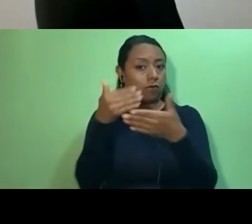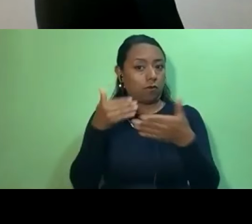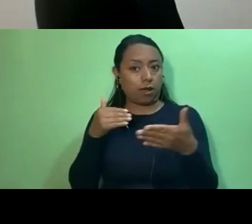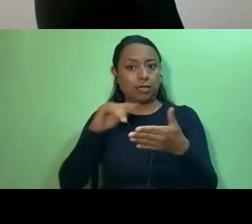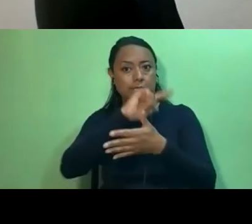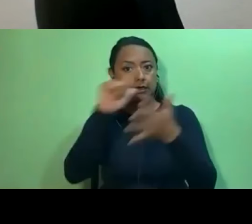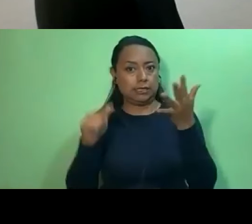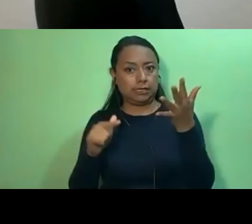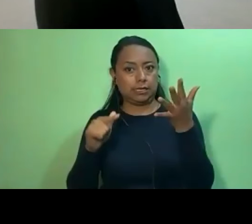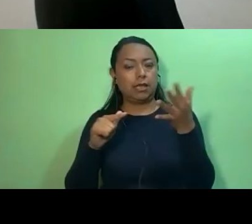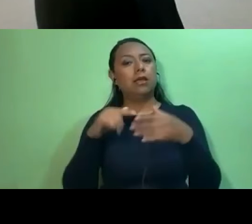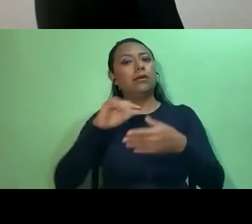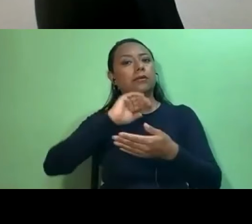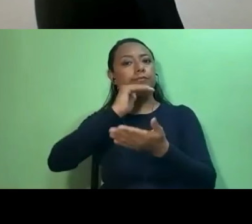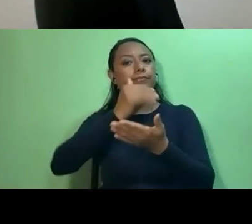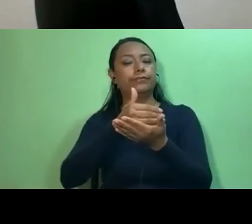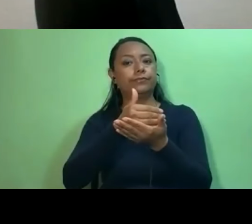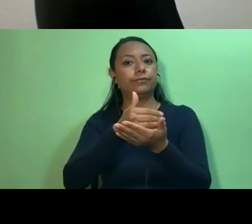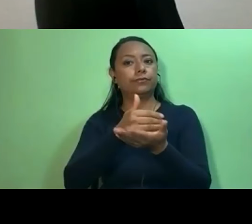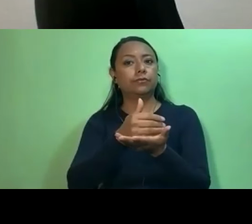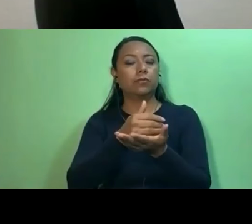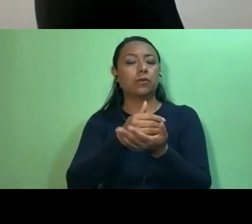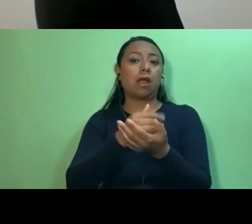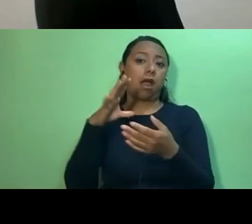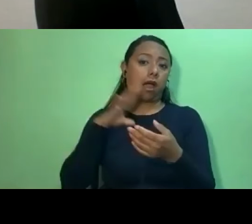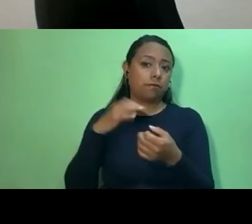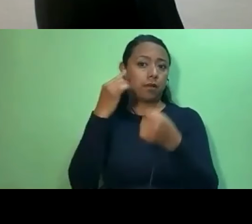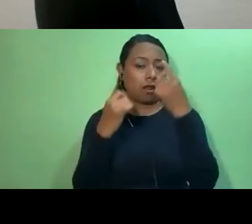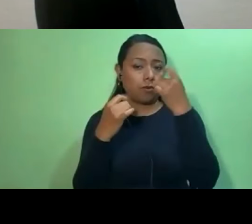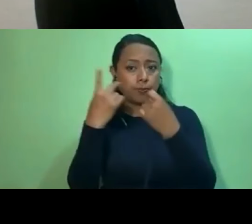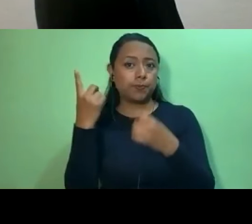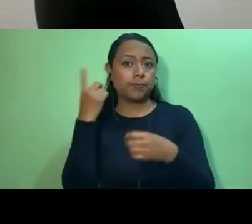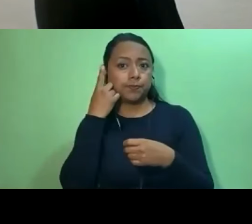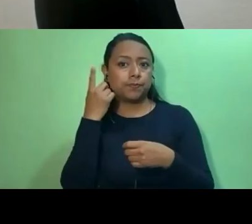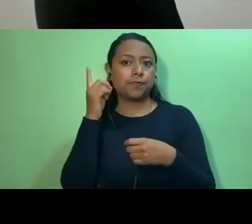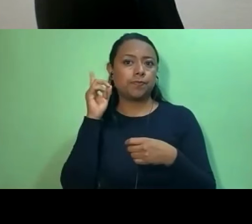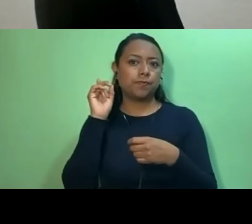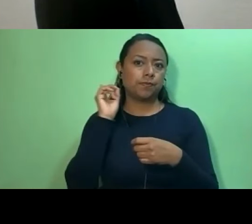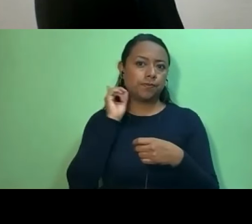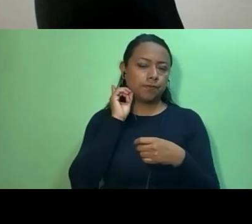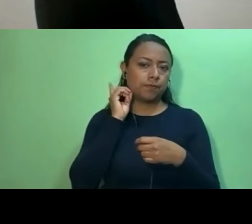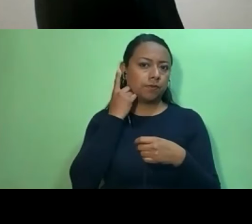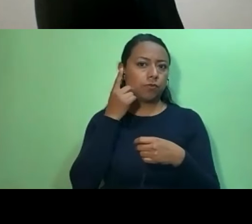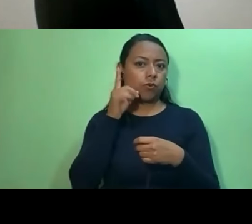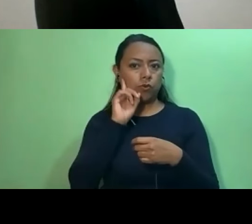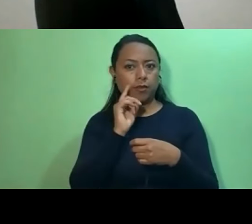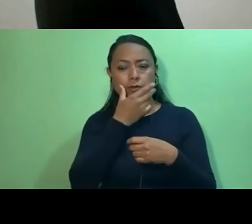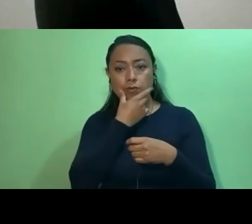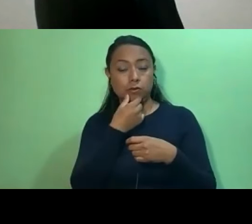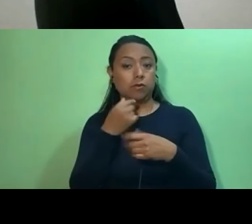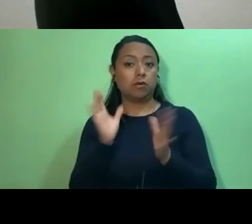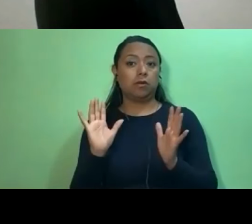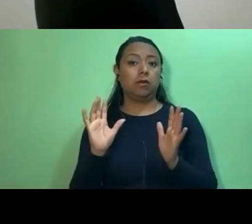diputado de otros grupos parlamentarios que no hayan anticipado su participación.